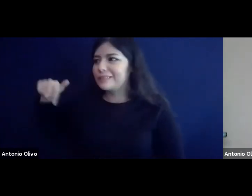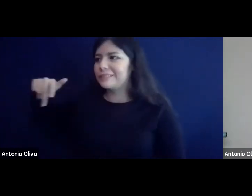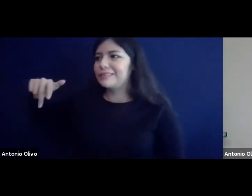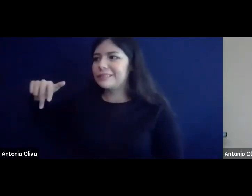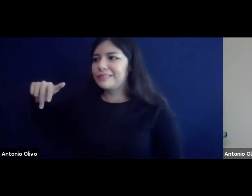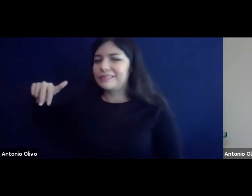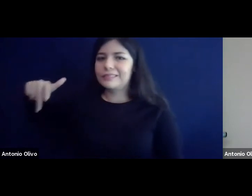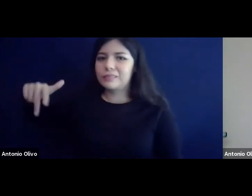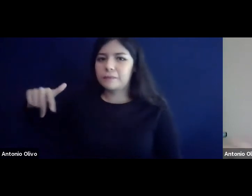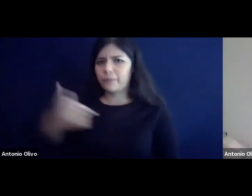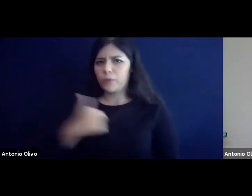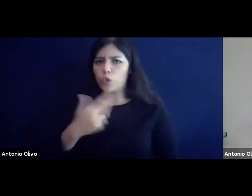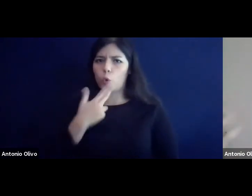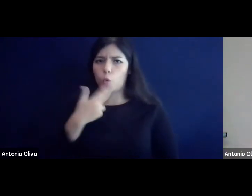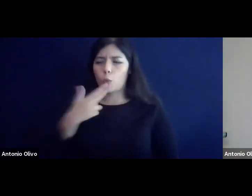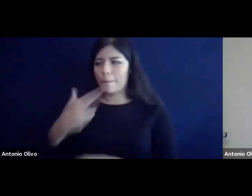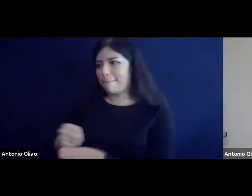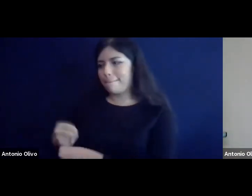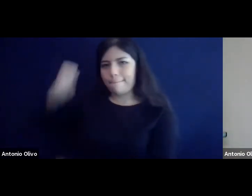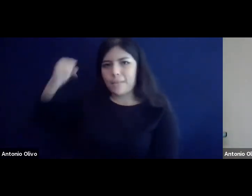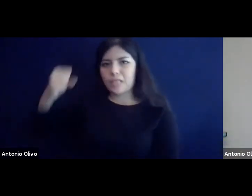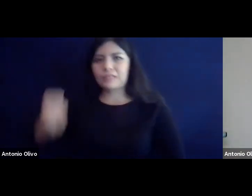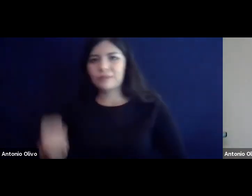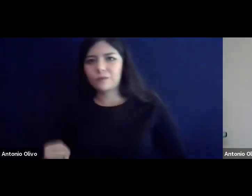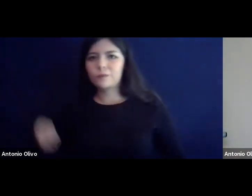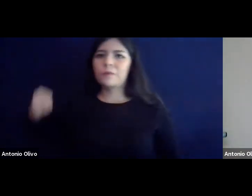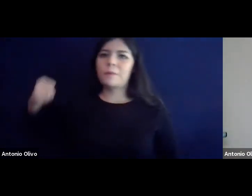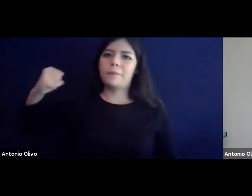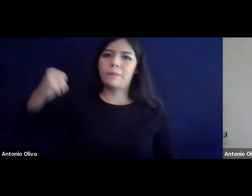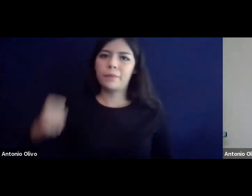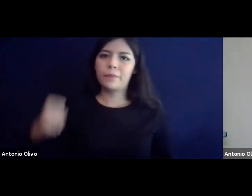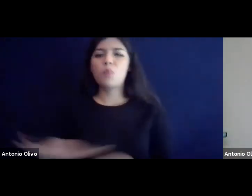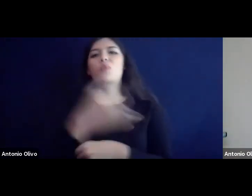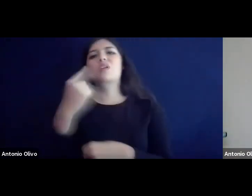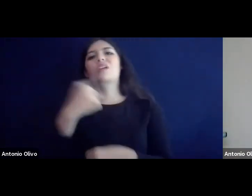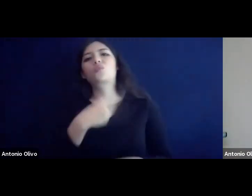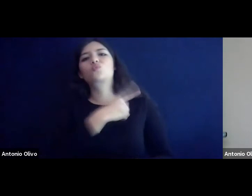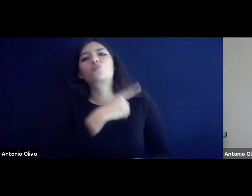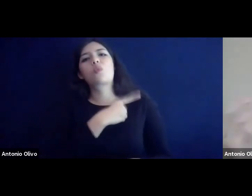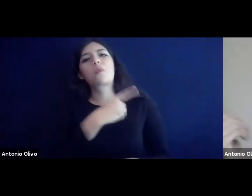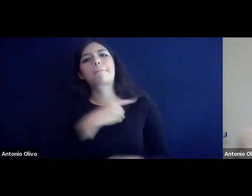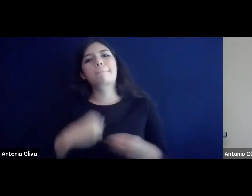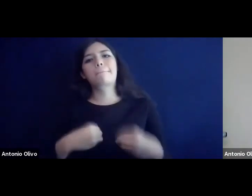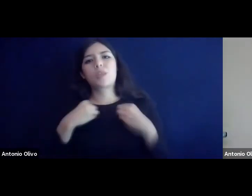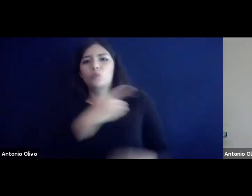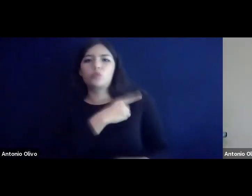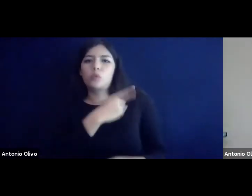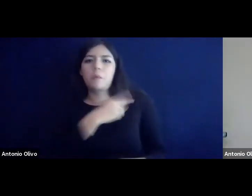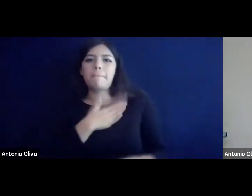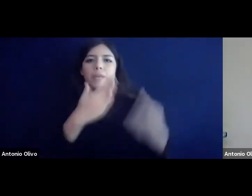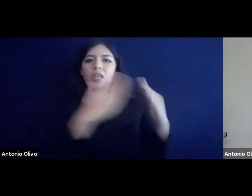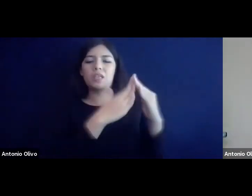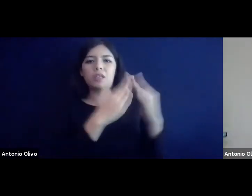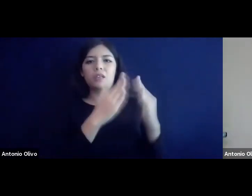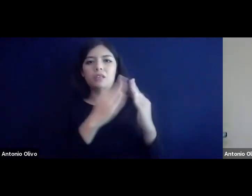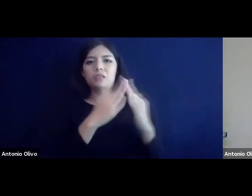y la neuróloga me dijeron, ¿vive solo? Sí, ¿no? ¿Por qué vive solo? Bueno, porque soy víctima de la